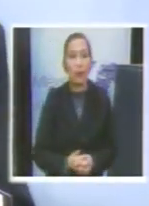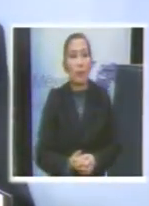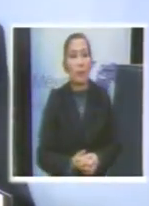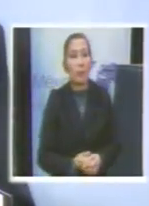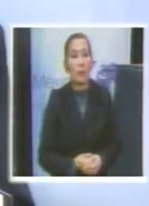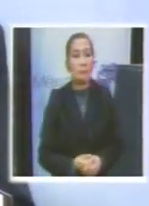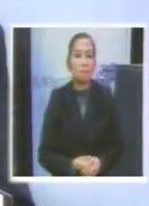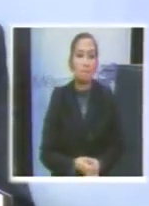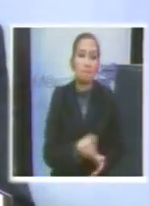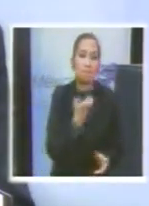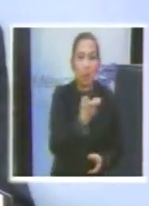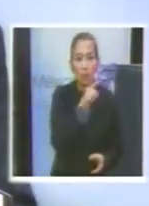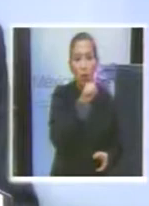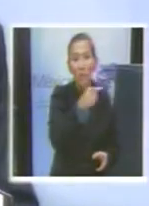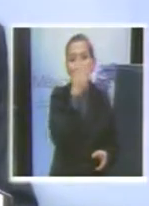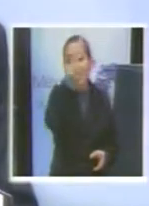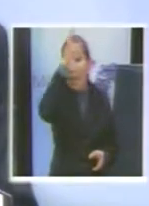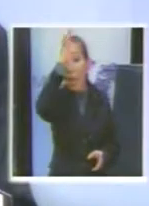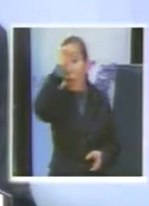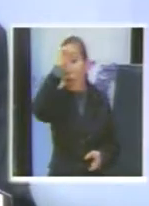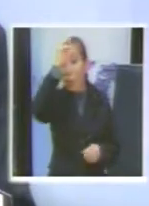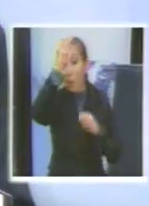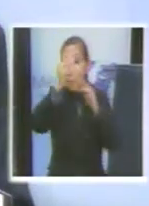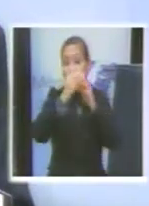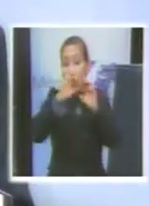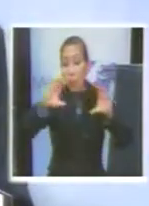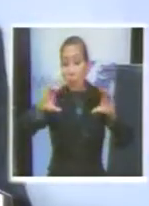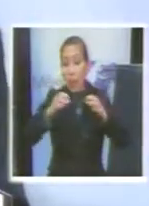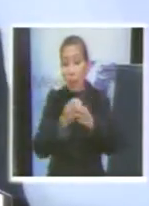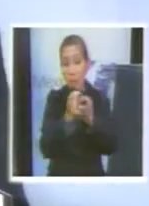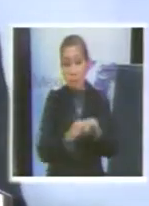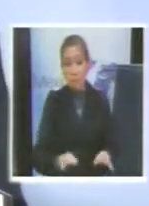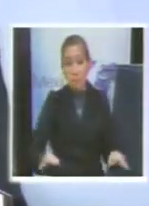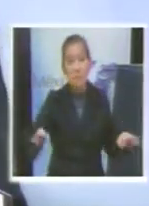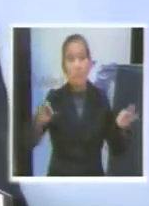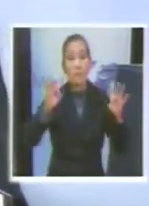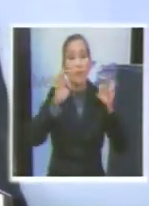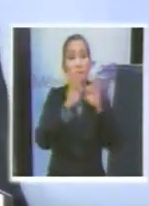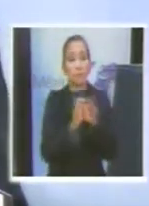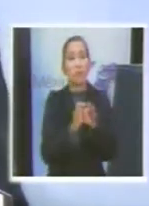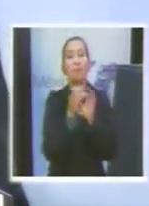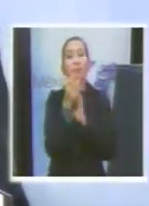un acuerdo global sumamente importante,